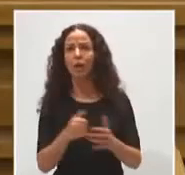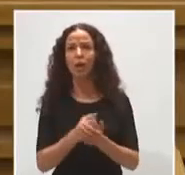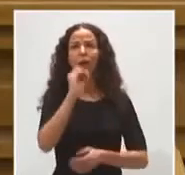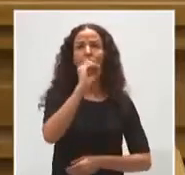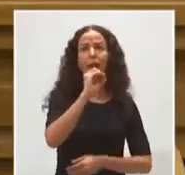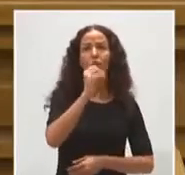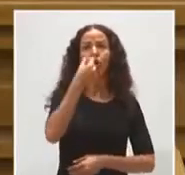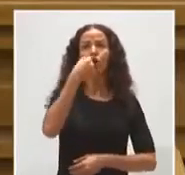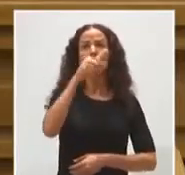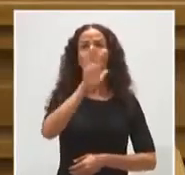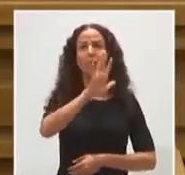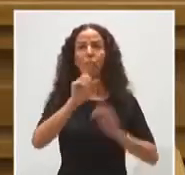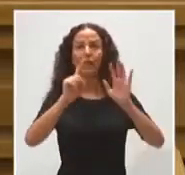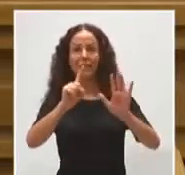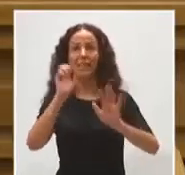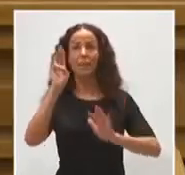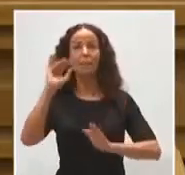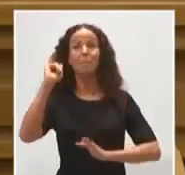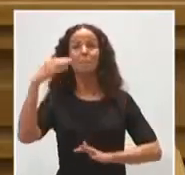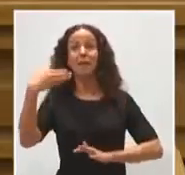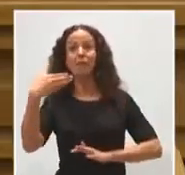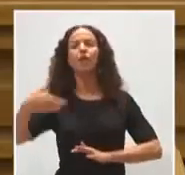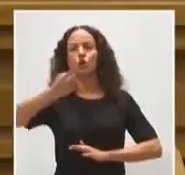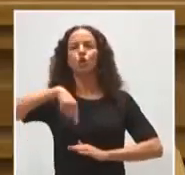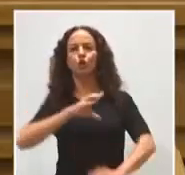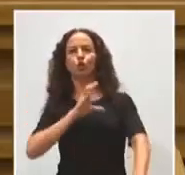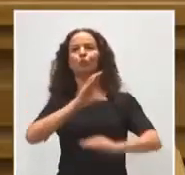0 56 de nuestro producto interior bruto